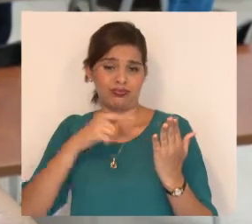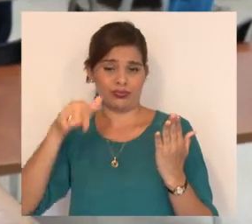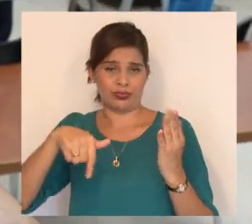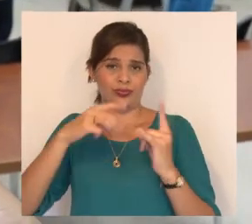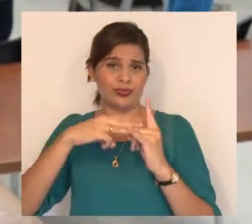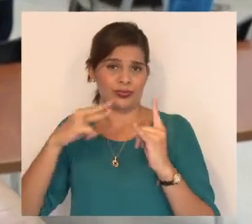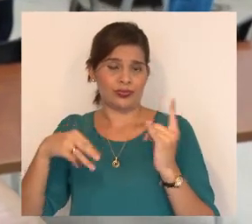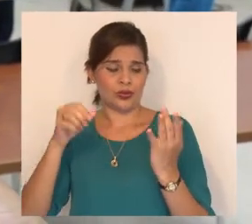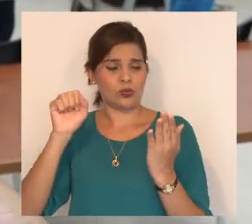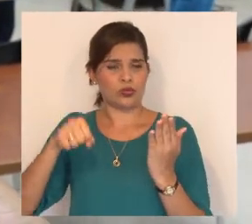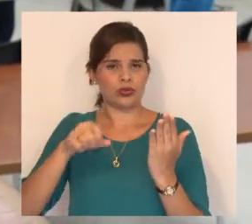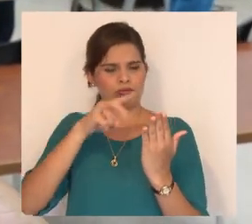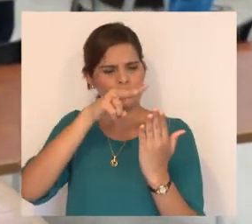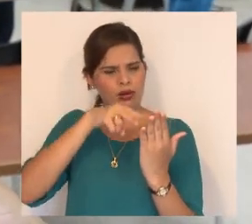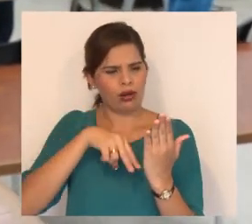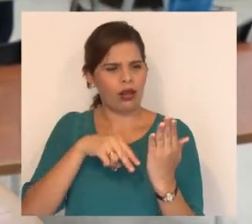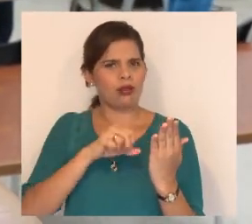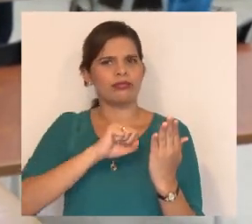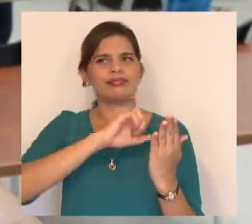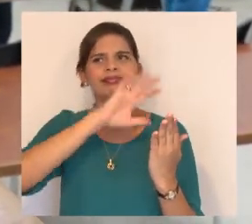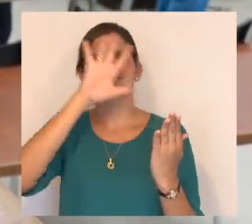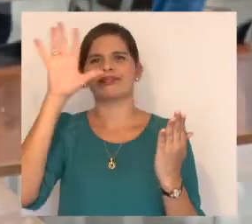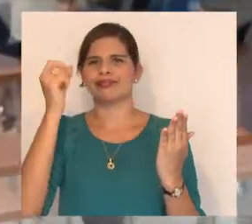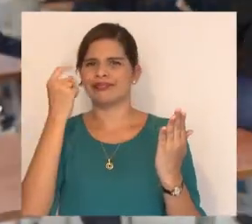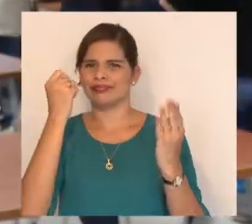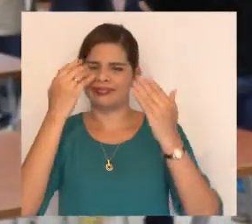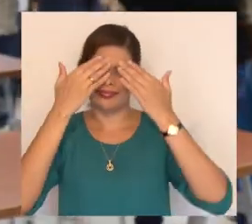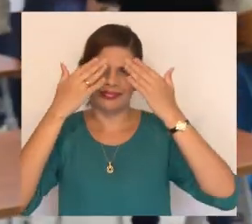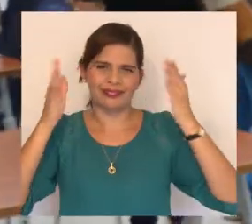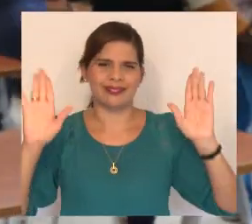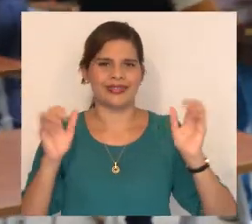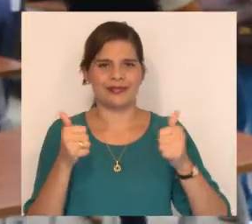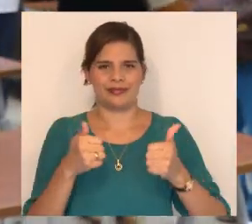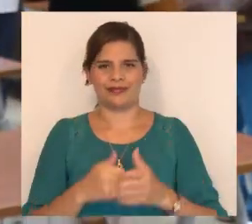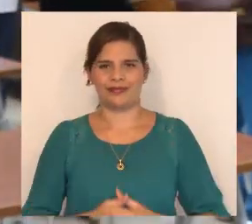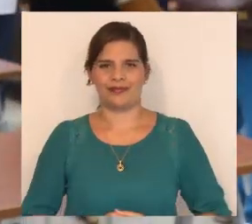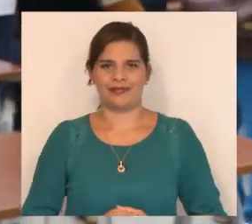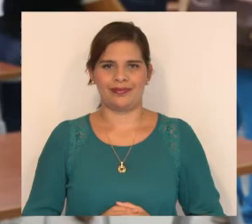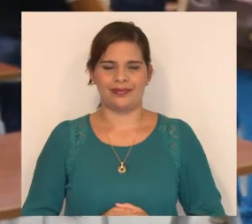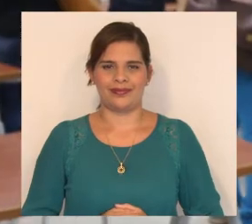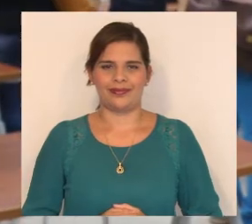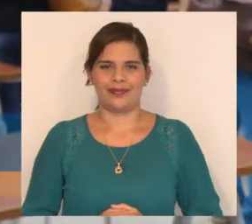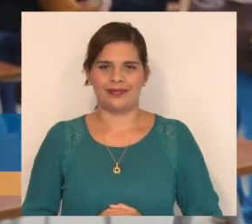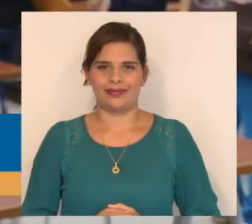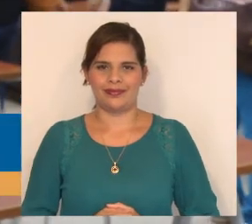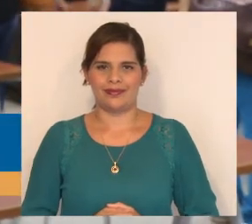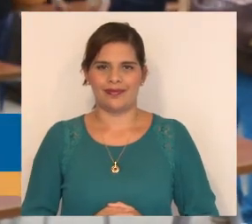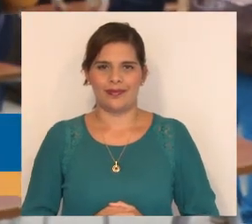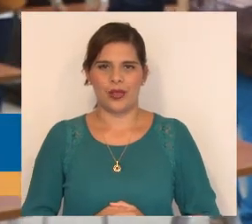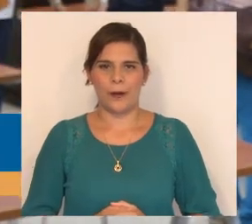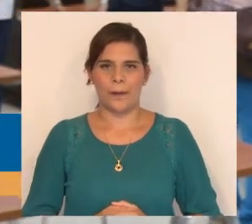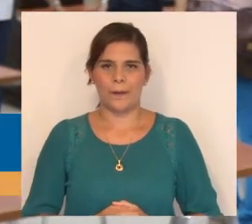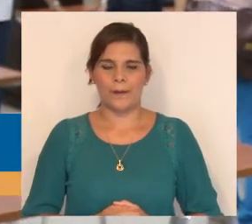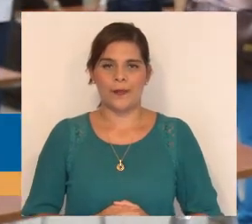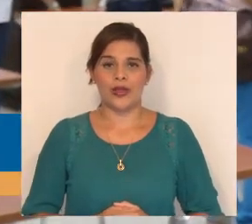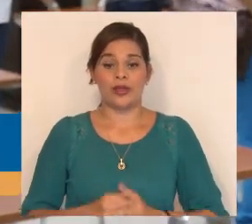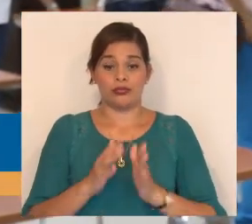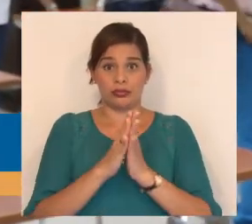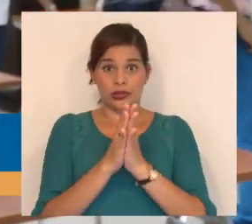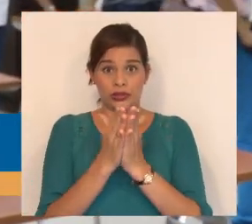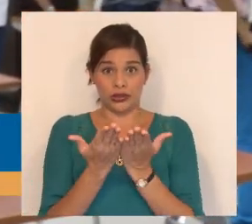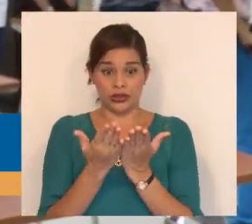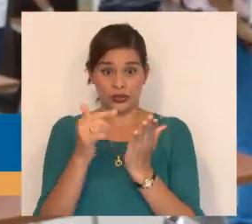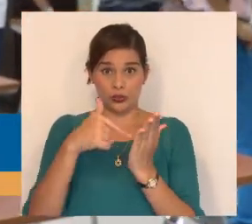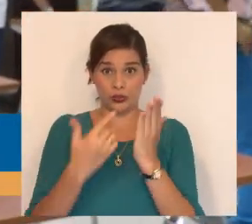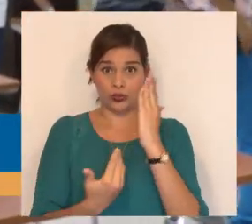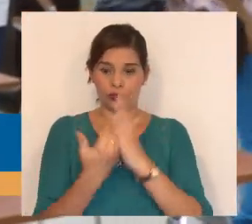pueden consultarlos y ampliar los conocimientos. La publicación del libro Medios de Control del CEPACA nos aporta mucho